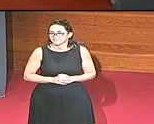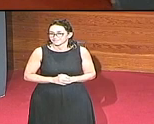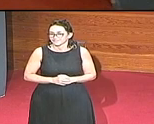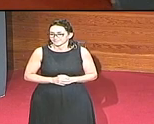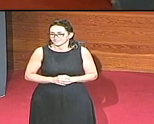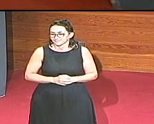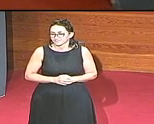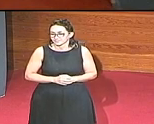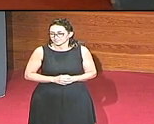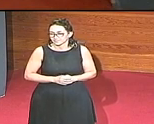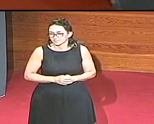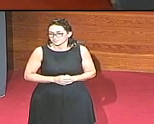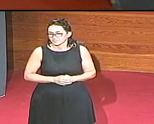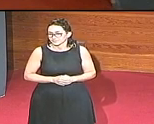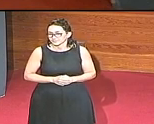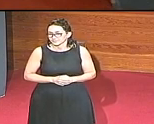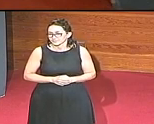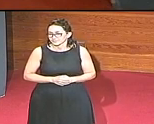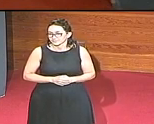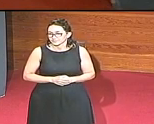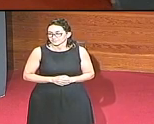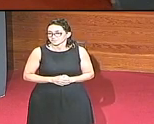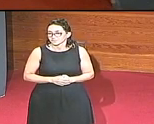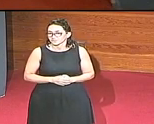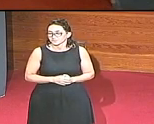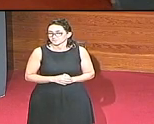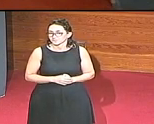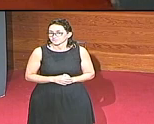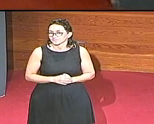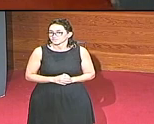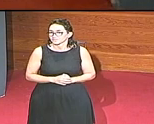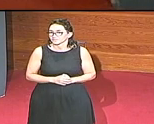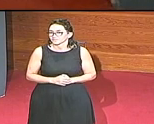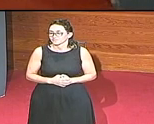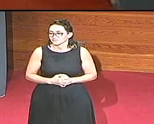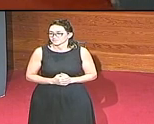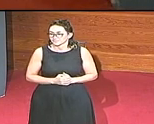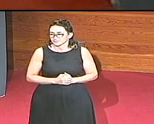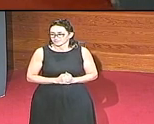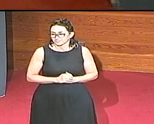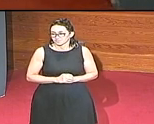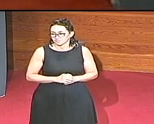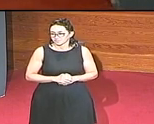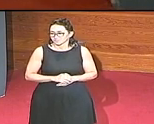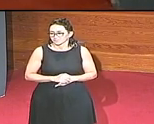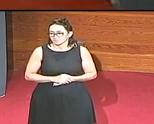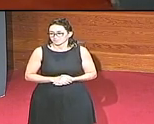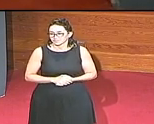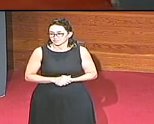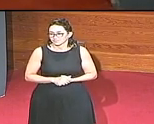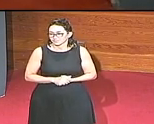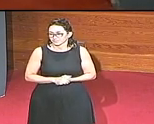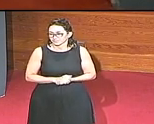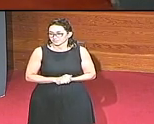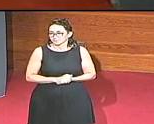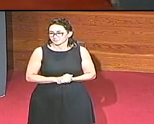mundo maya co infografía cosas de una unidad partner harén lanak museo de tanner acuchillara está imbatida con detener